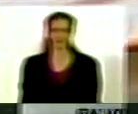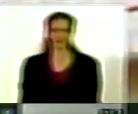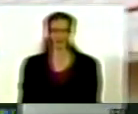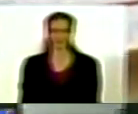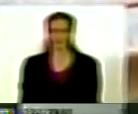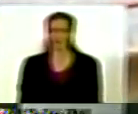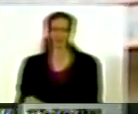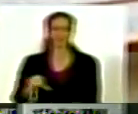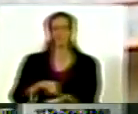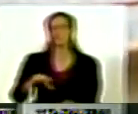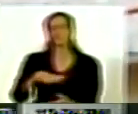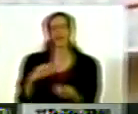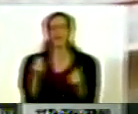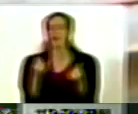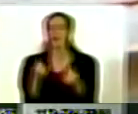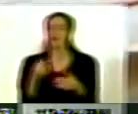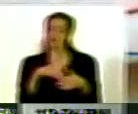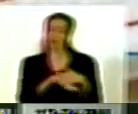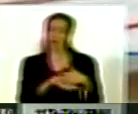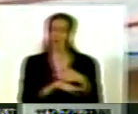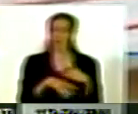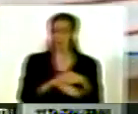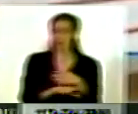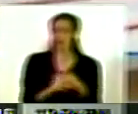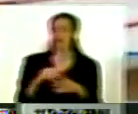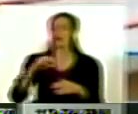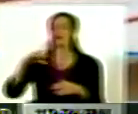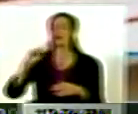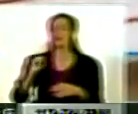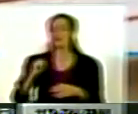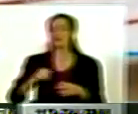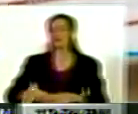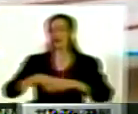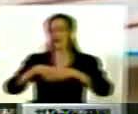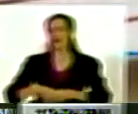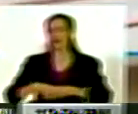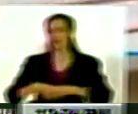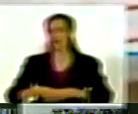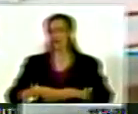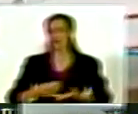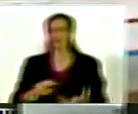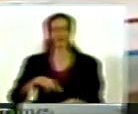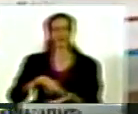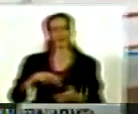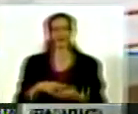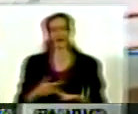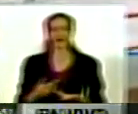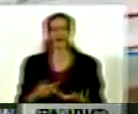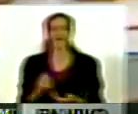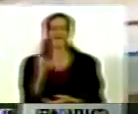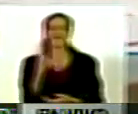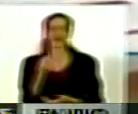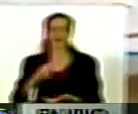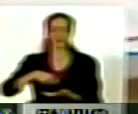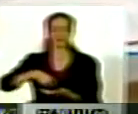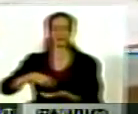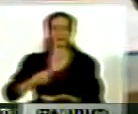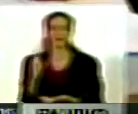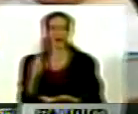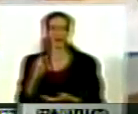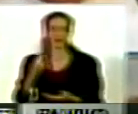¿De dónde lo voy a sacar? De un fondo, el fondo CENIAT. ¿No? Quiere decir, mira, le falta un poquito de tinta a esto,